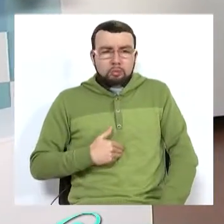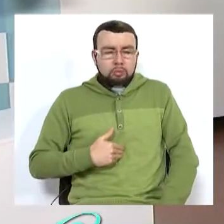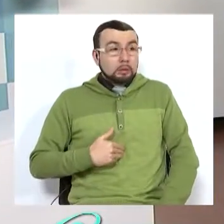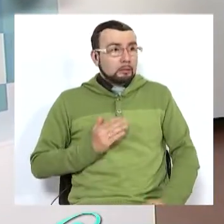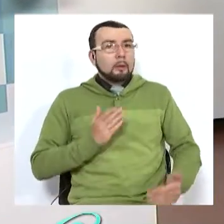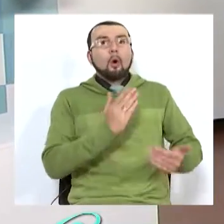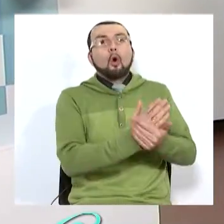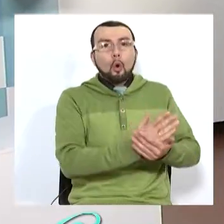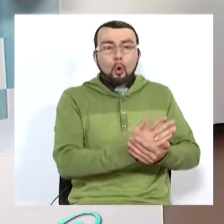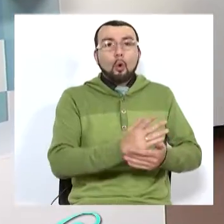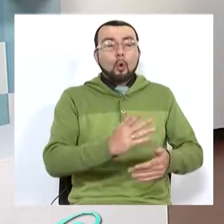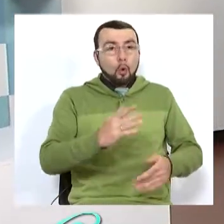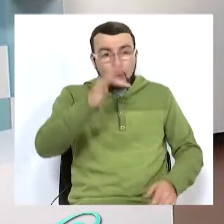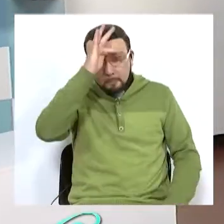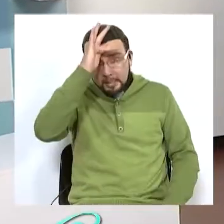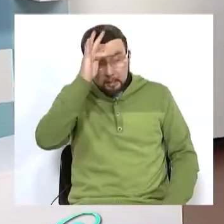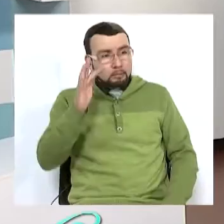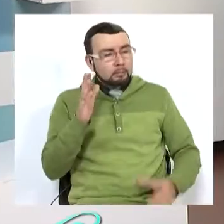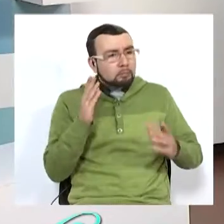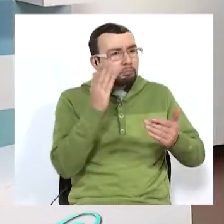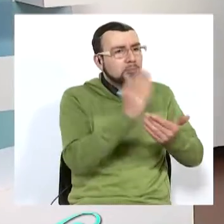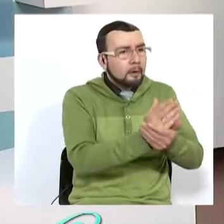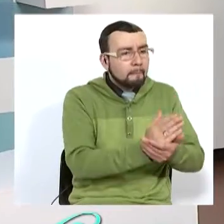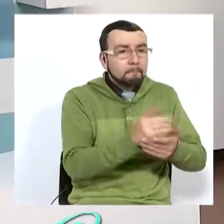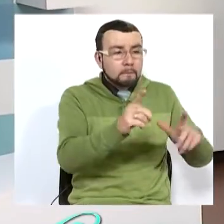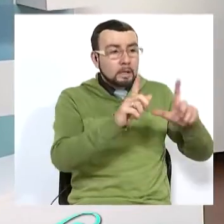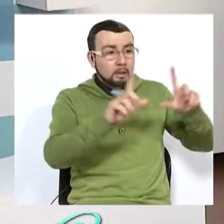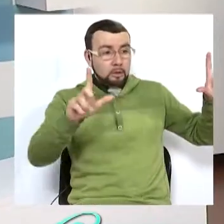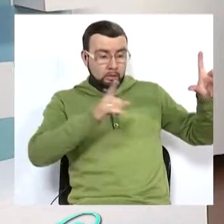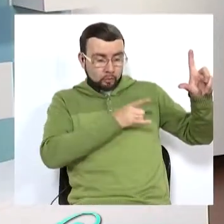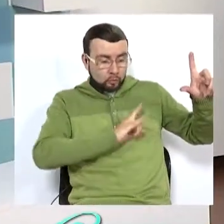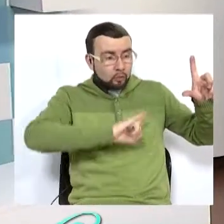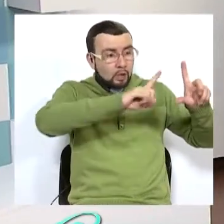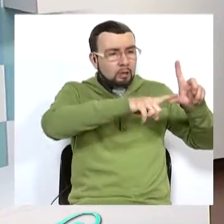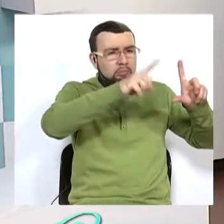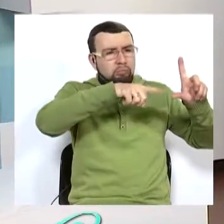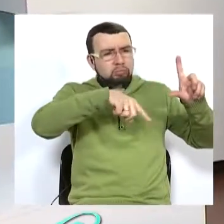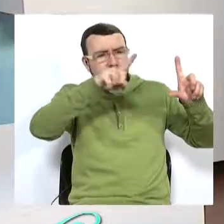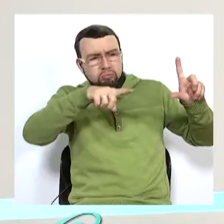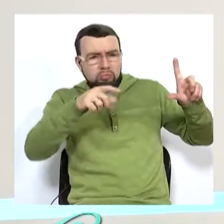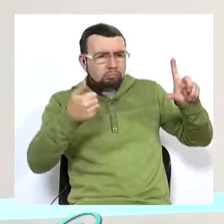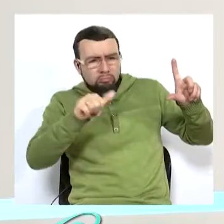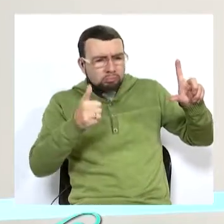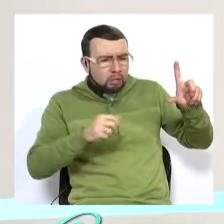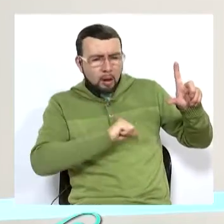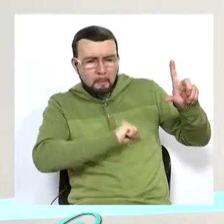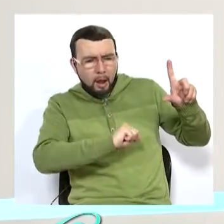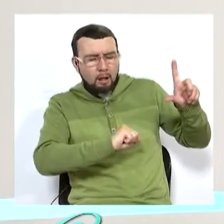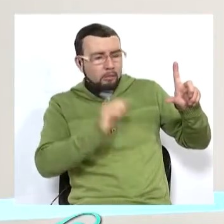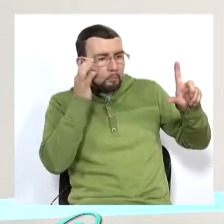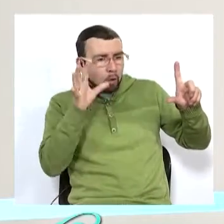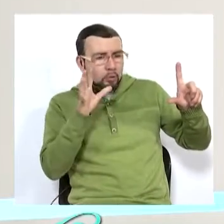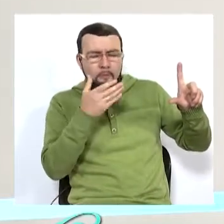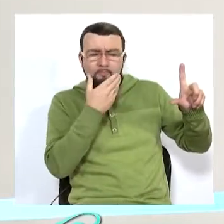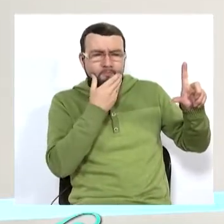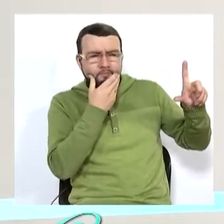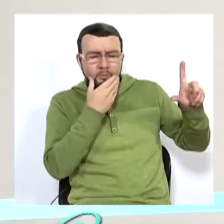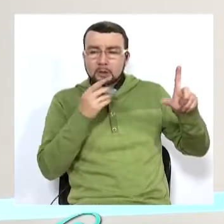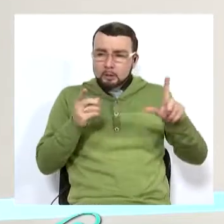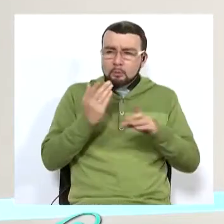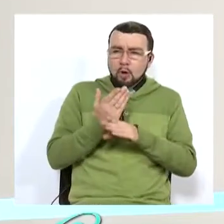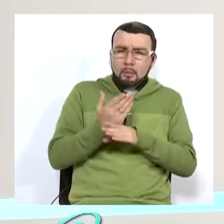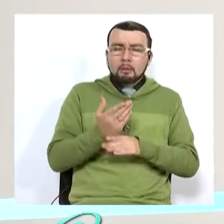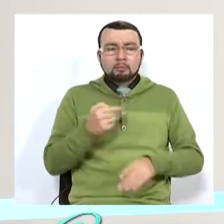el hospital. Electrocardiograma, descartando que estuviera haciendo un infarto. El problema